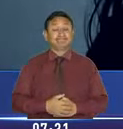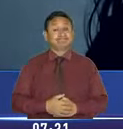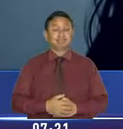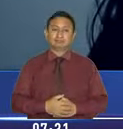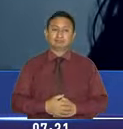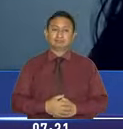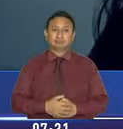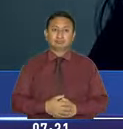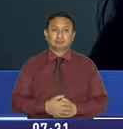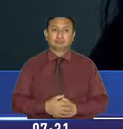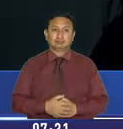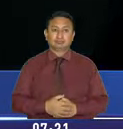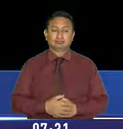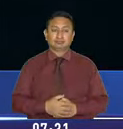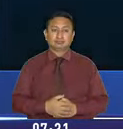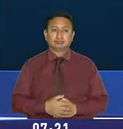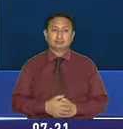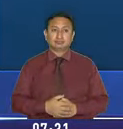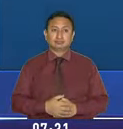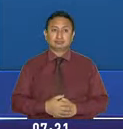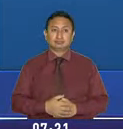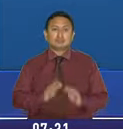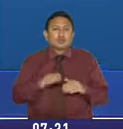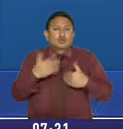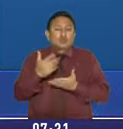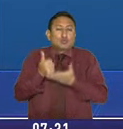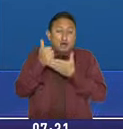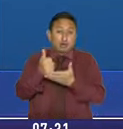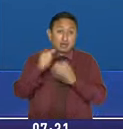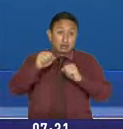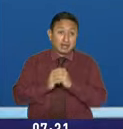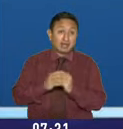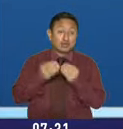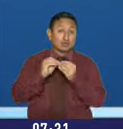Para ayudar a esta familia puede comunicarse al